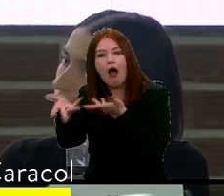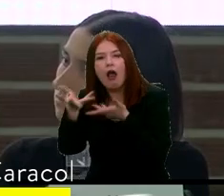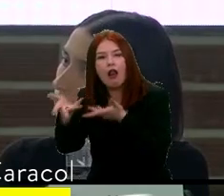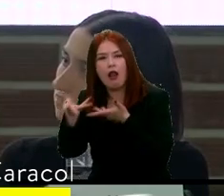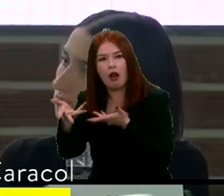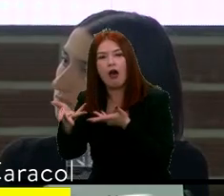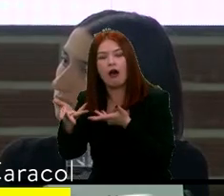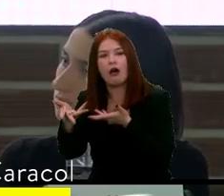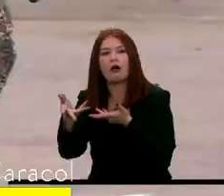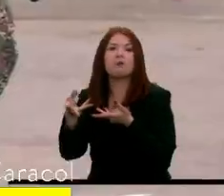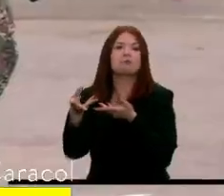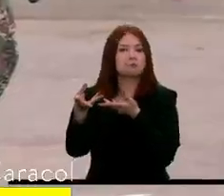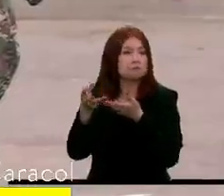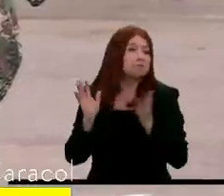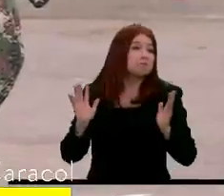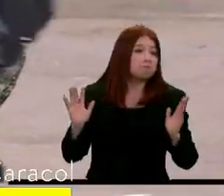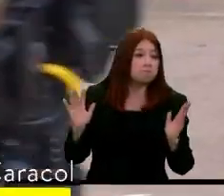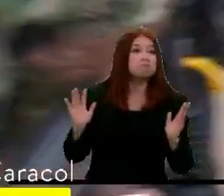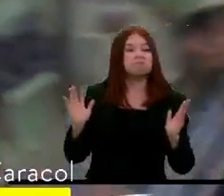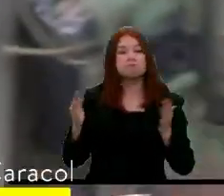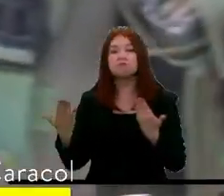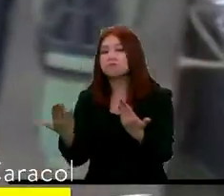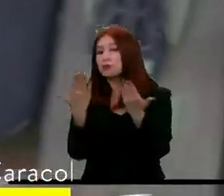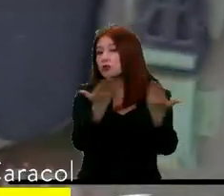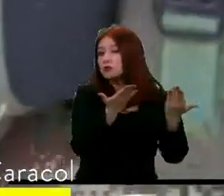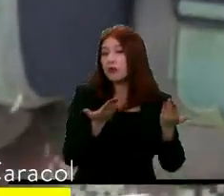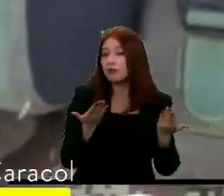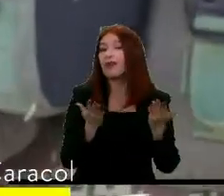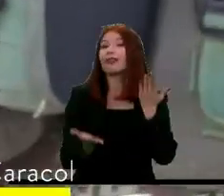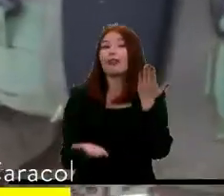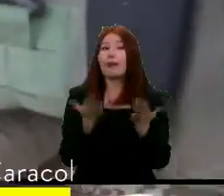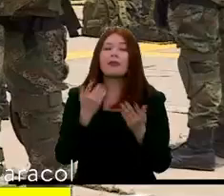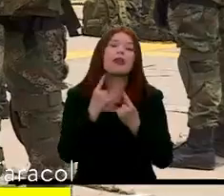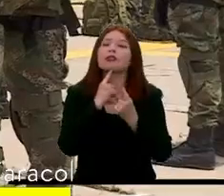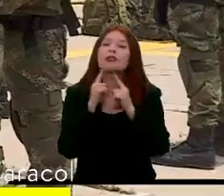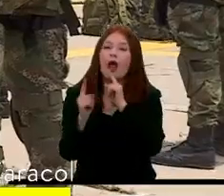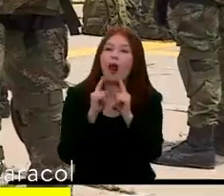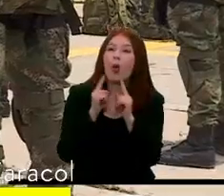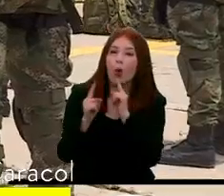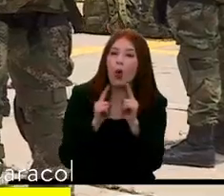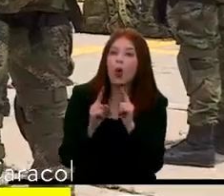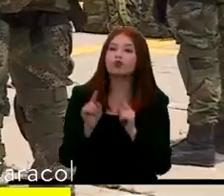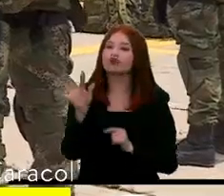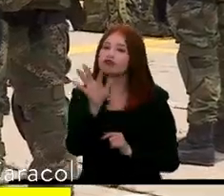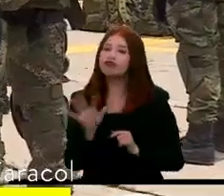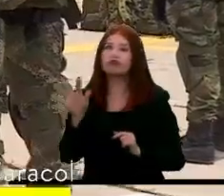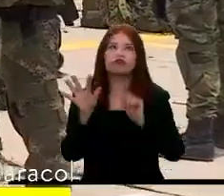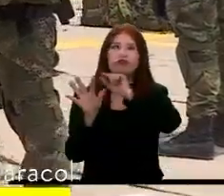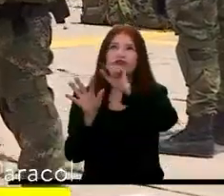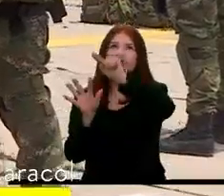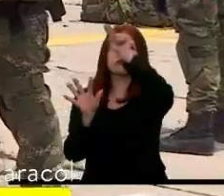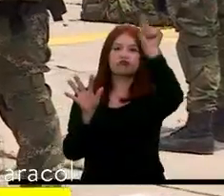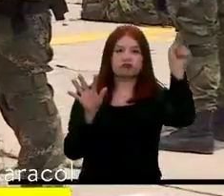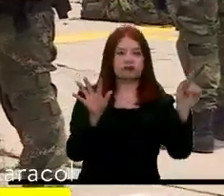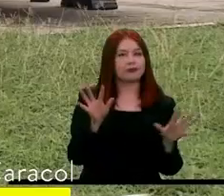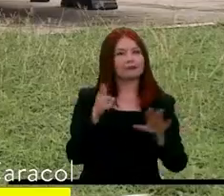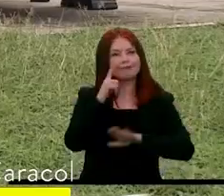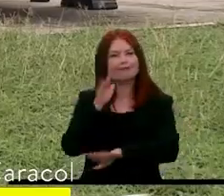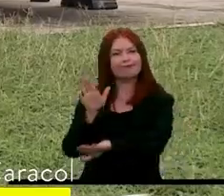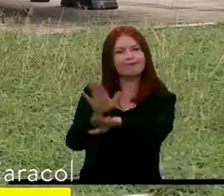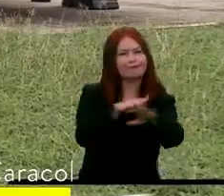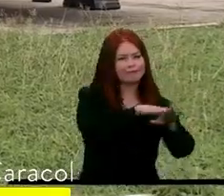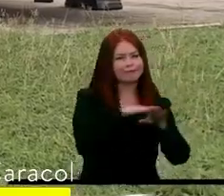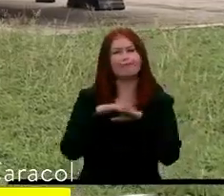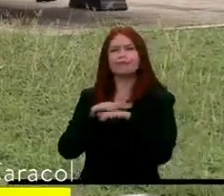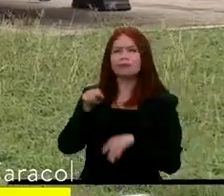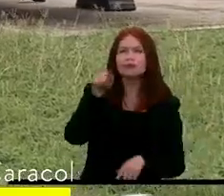concreto sería más viable si tenemos estos diálogos regionales andando. Entonces, esta es una invitación que le